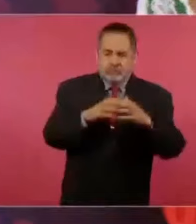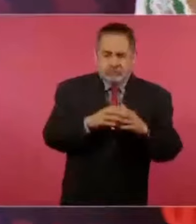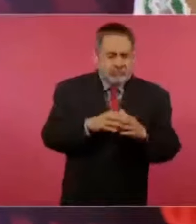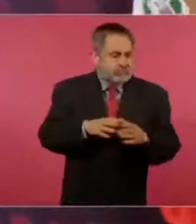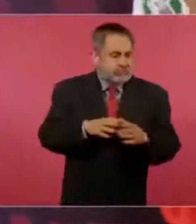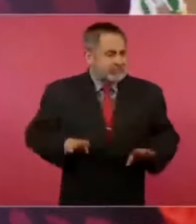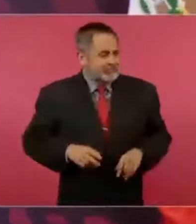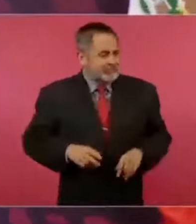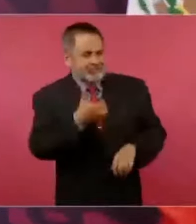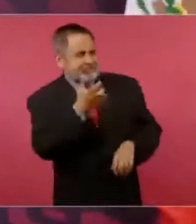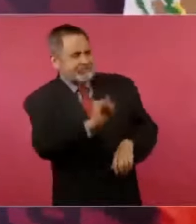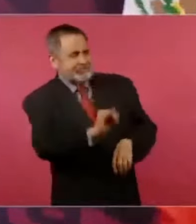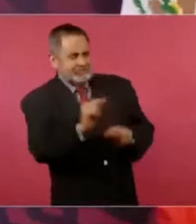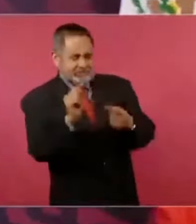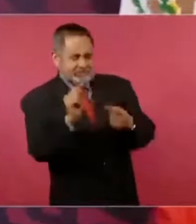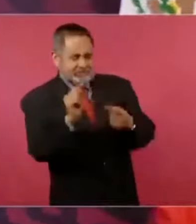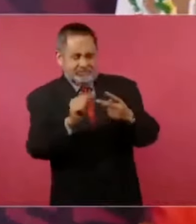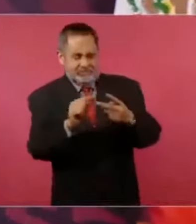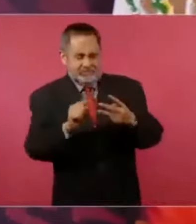características.